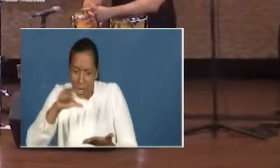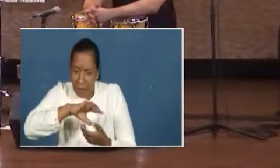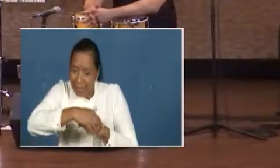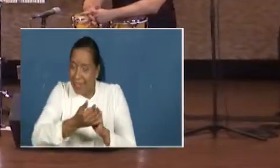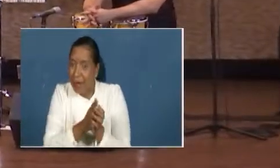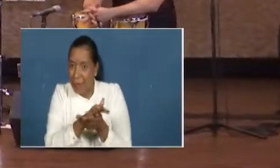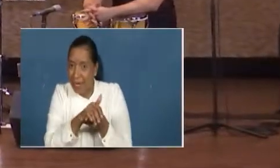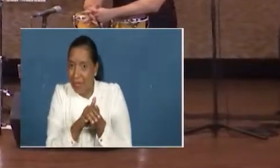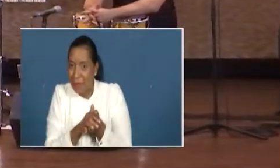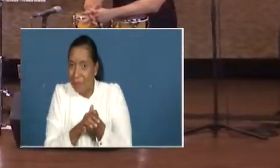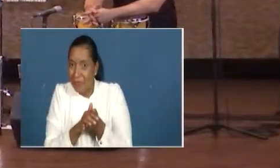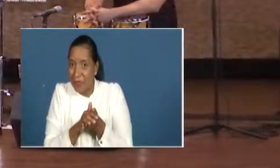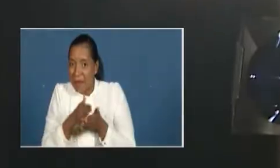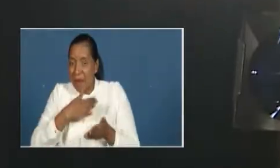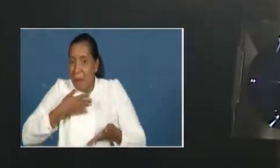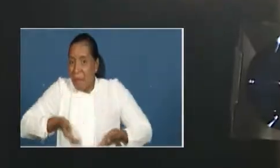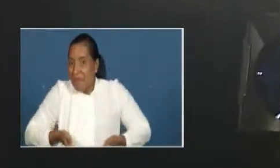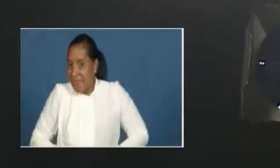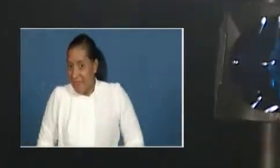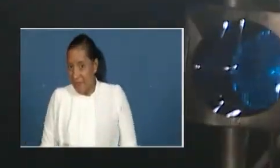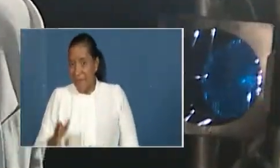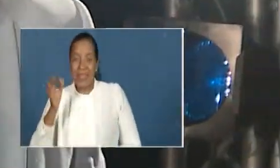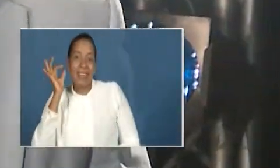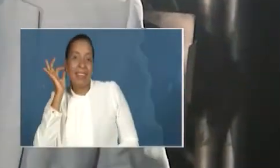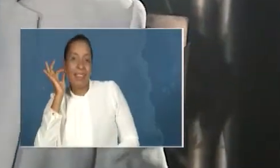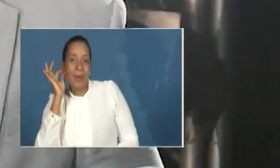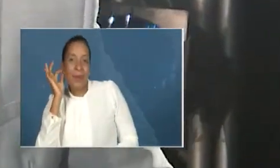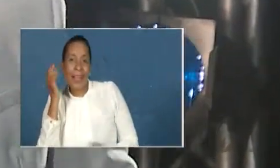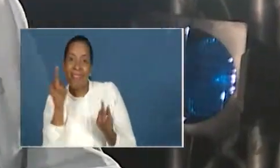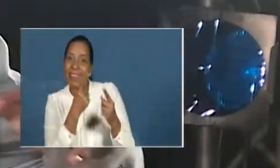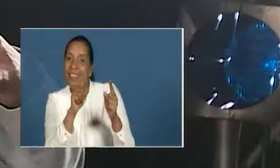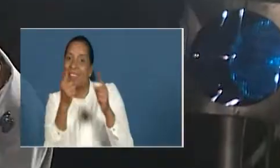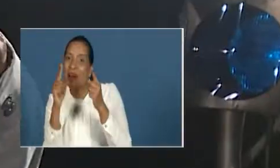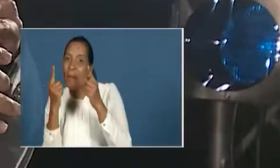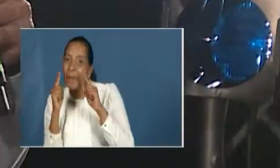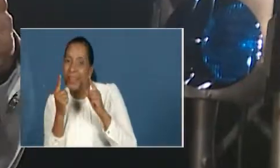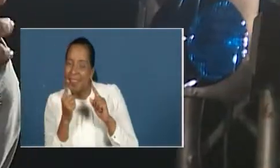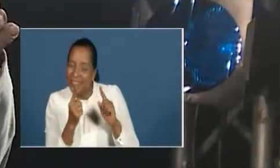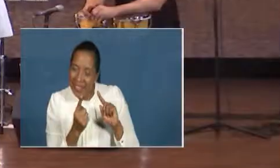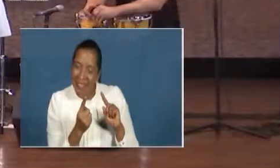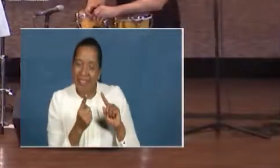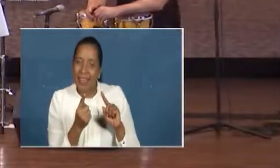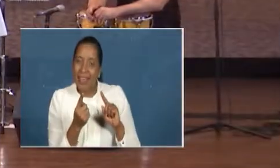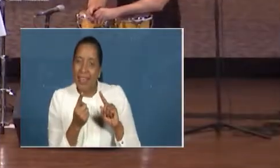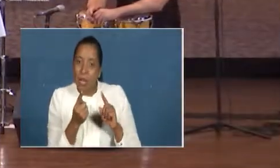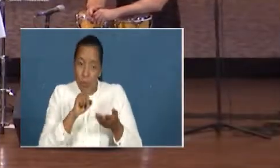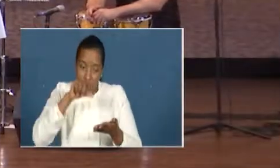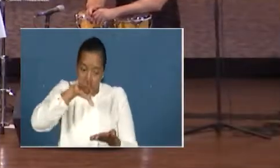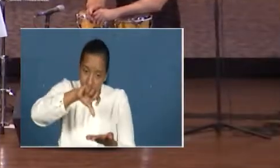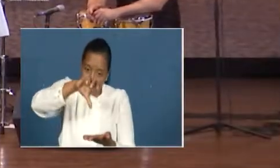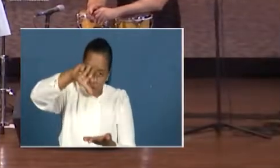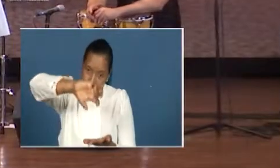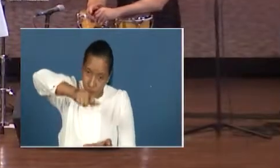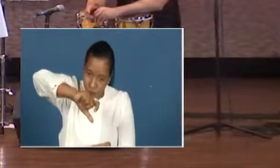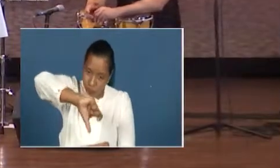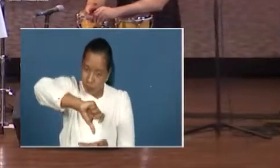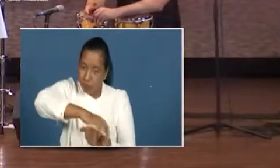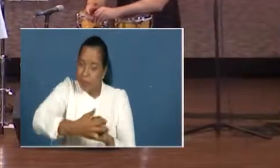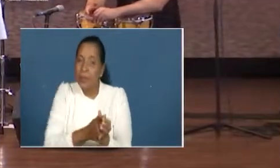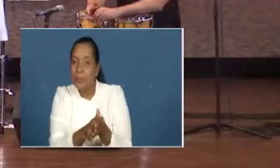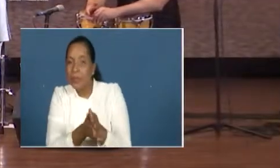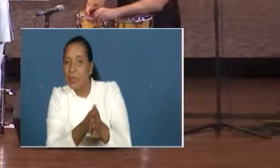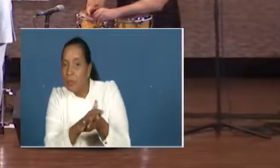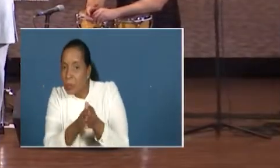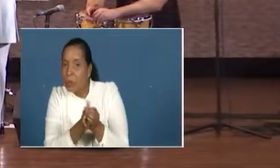a mi hija la tengo cantando el Happy Birthday y al otro también, tú sabes, cantes eso, el Happy Birthday, ahí lavándose la mano como dos o tres